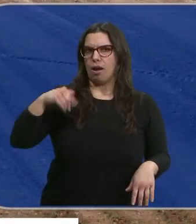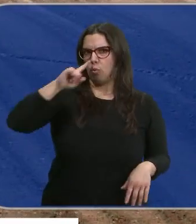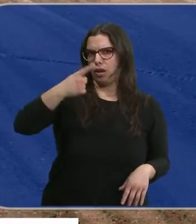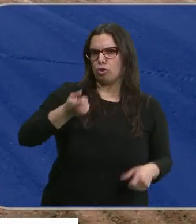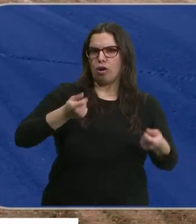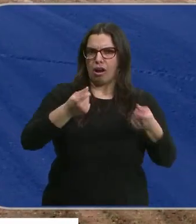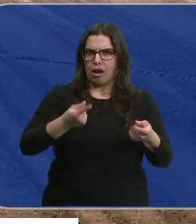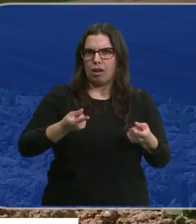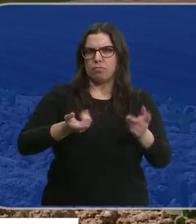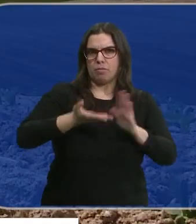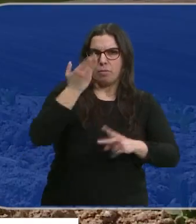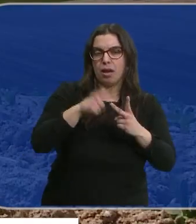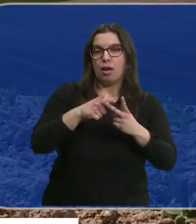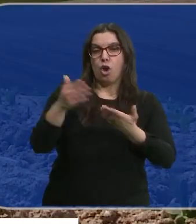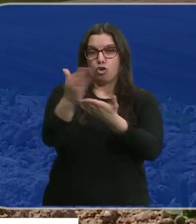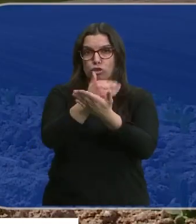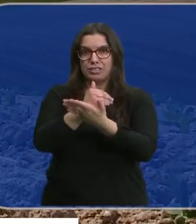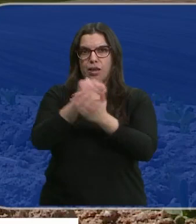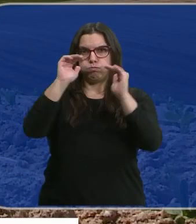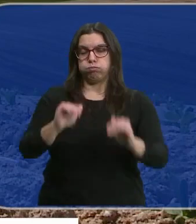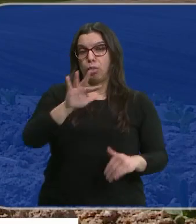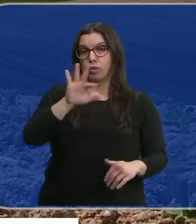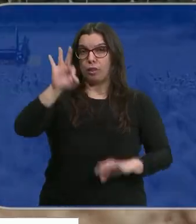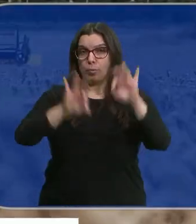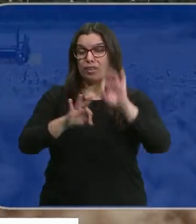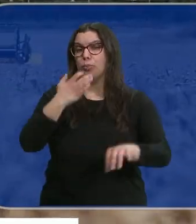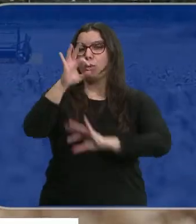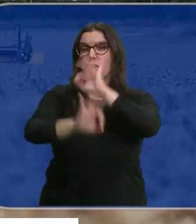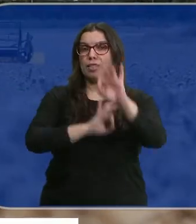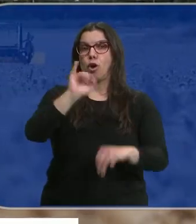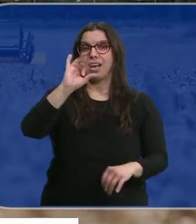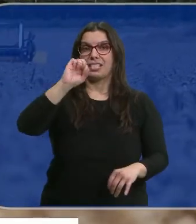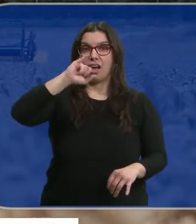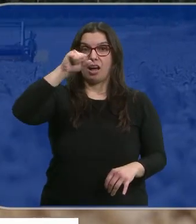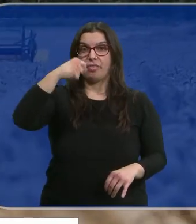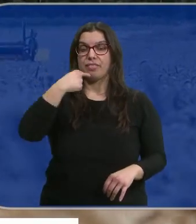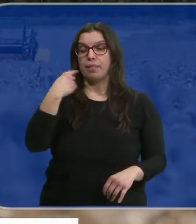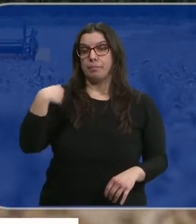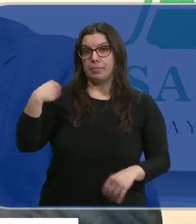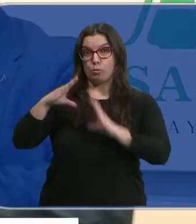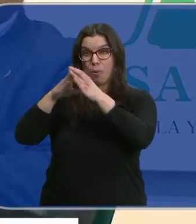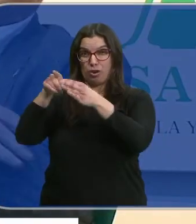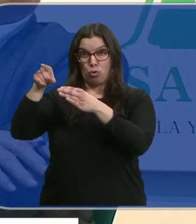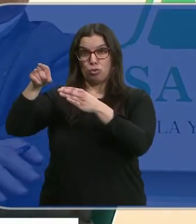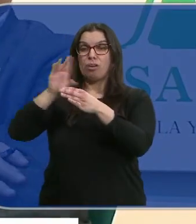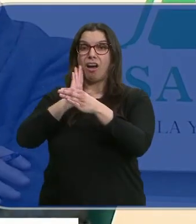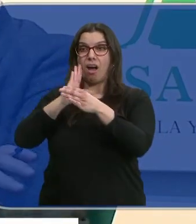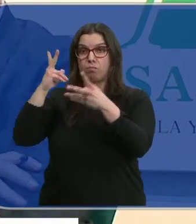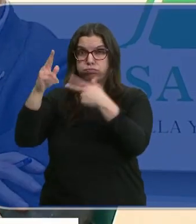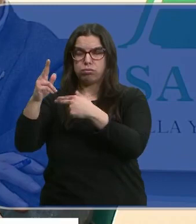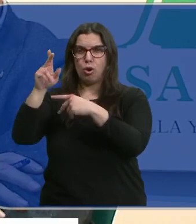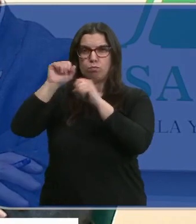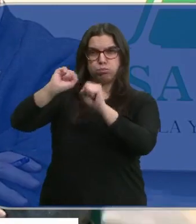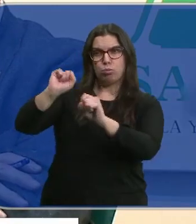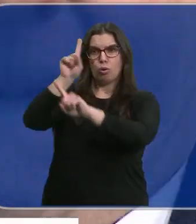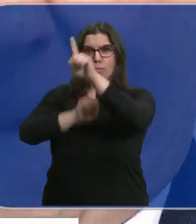y la cosecha ha caído en un 55%, Asaja Castilla y León prevé que la suspensión de las rutas por el Canal de Suez, sumado a